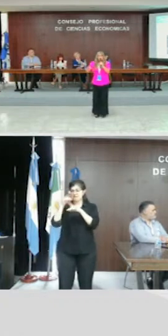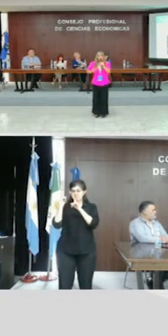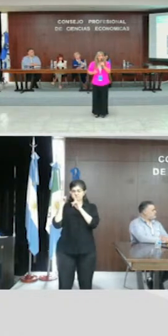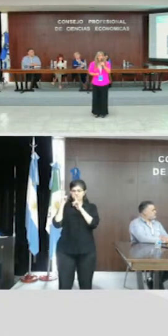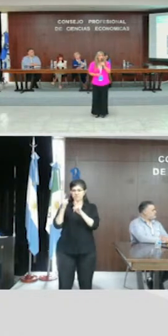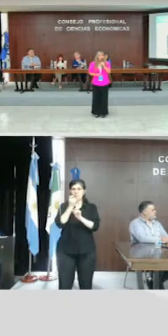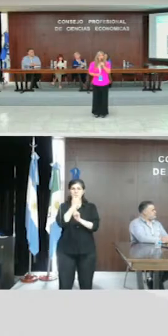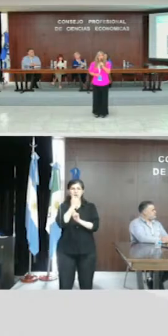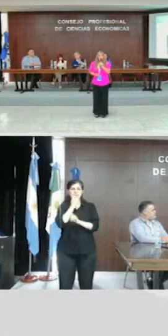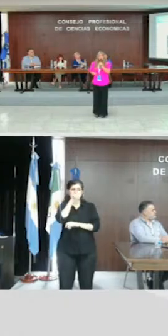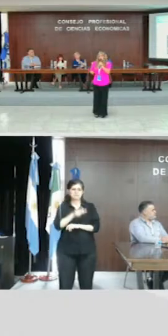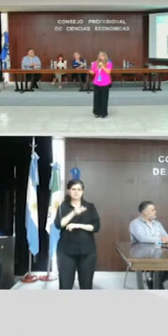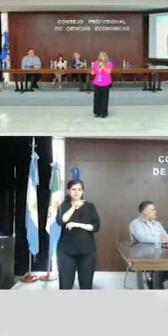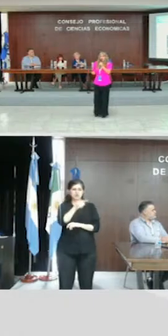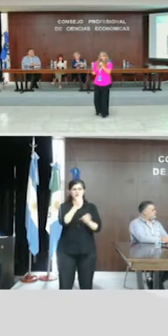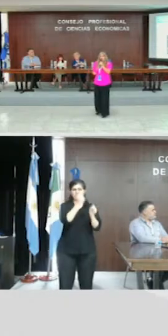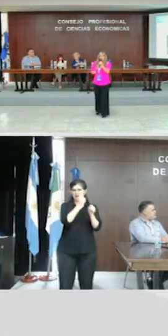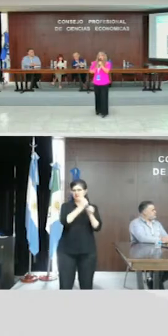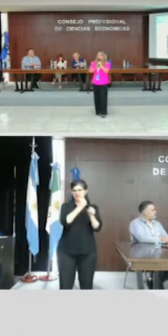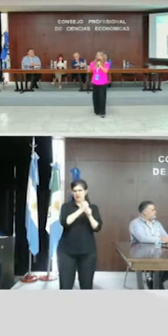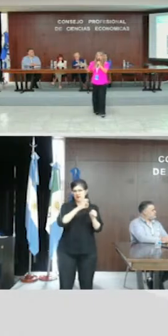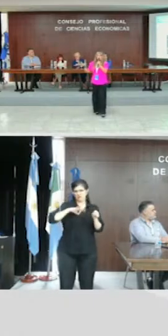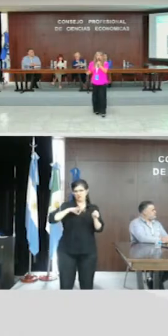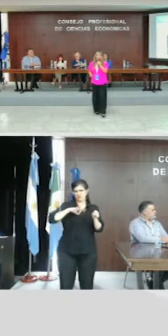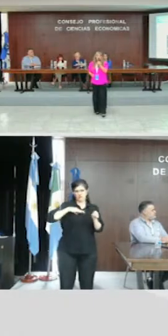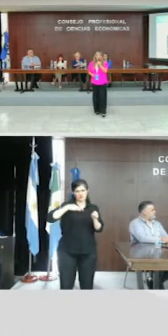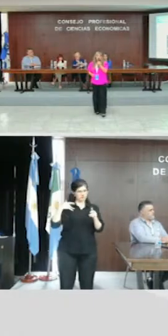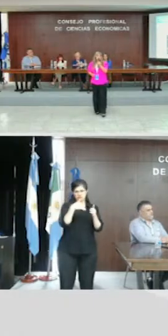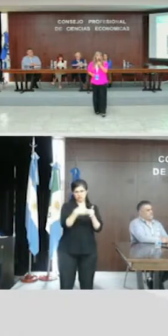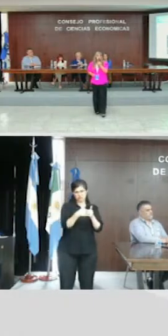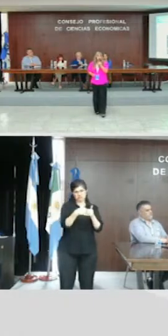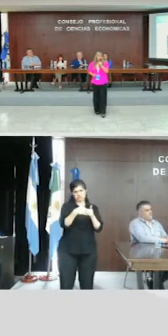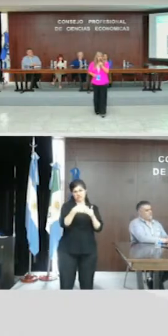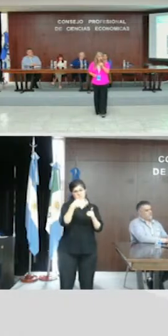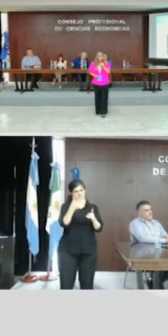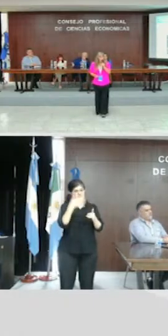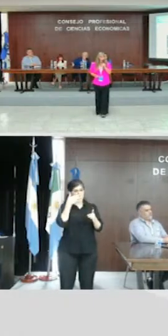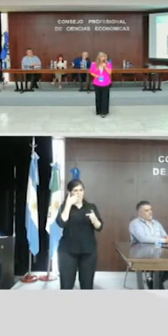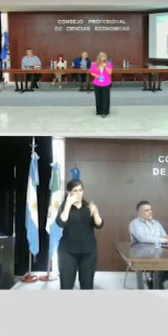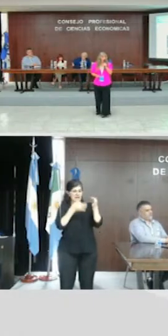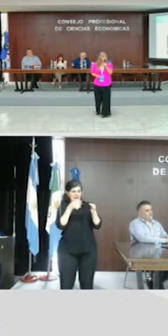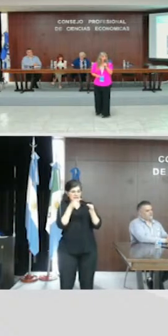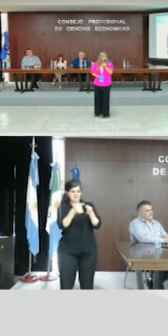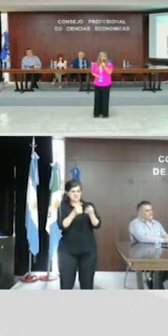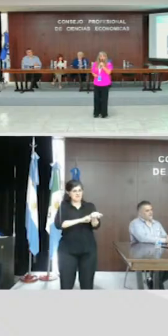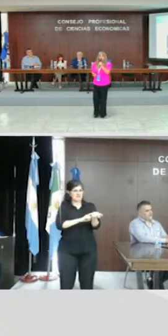le diagnostican con una enfermedad, una diabetes, que es muy común.